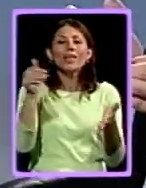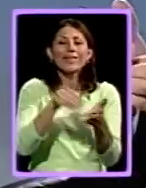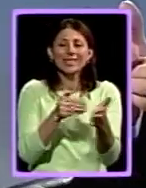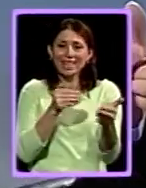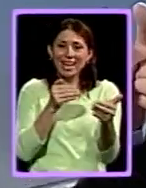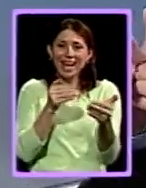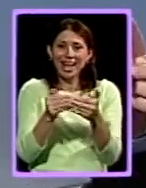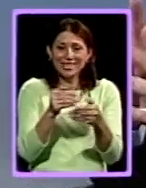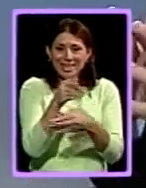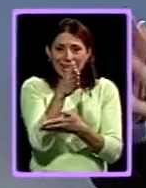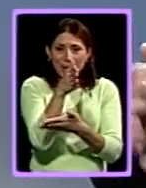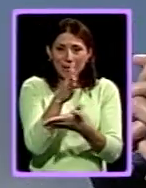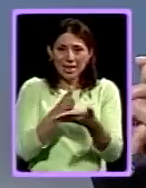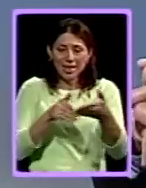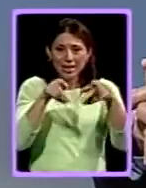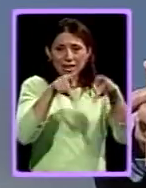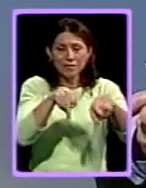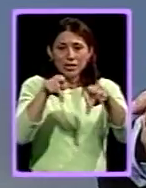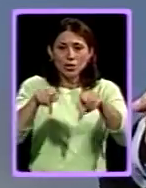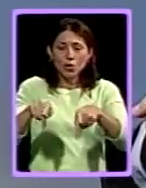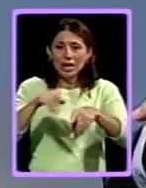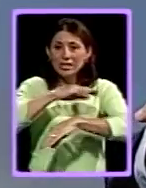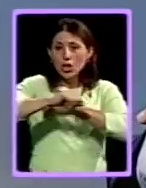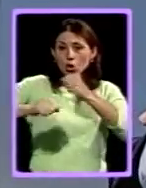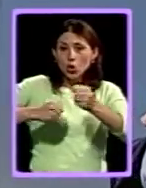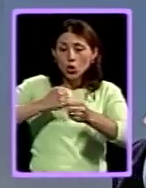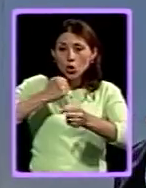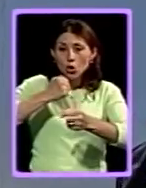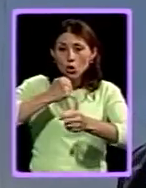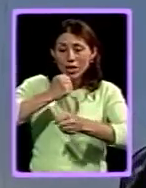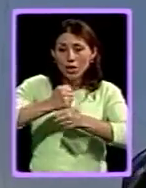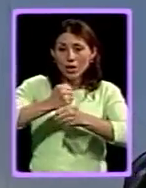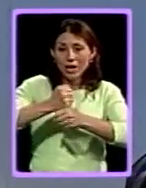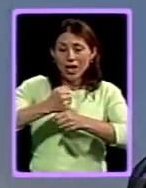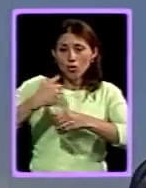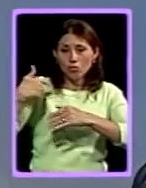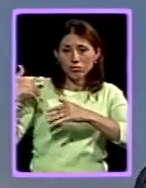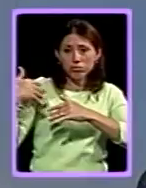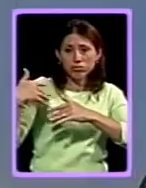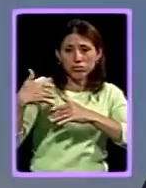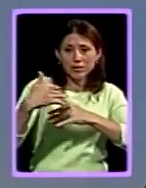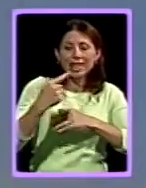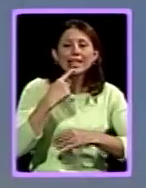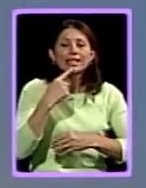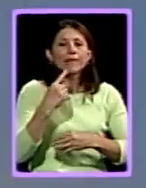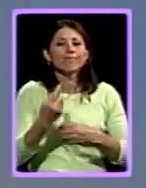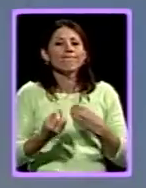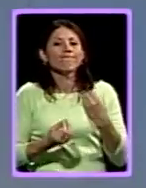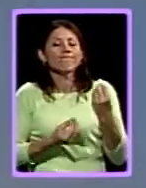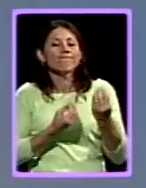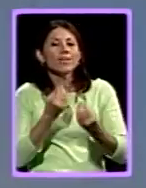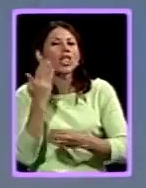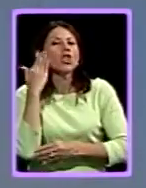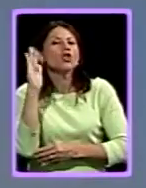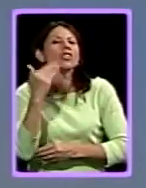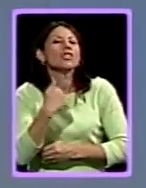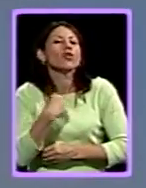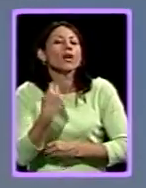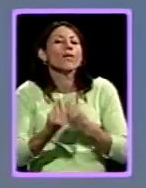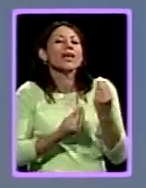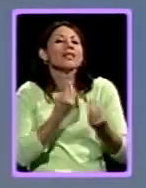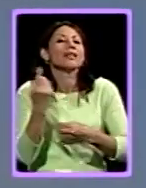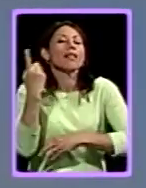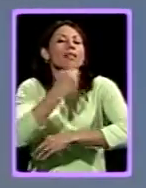personas, se mantuvo a lo largo de todo el año, en que estaban, la verdad, mire, no sé qué voy a hacer ese día de las elecciones.